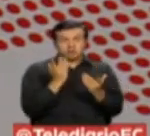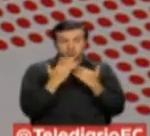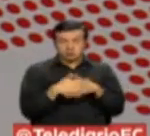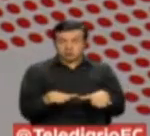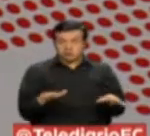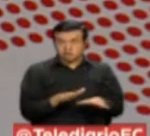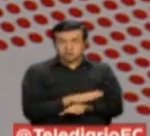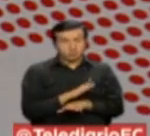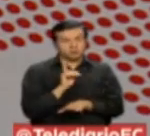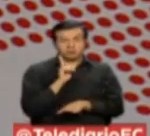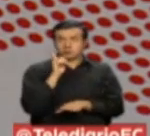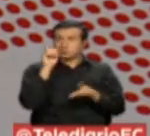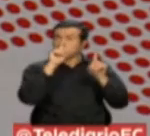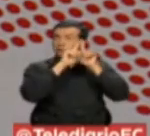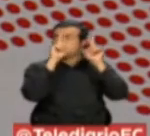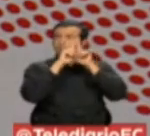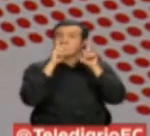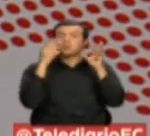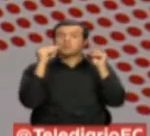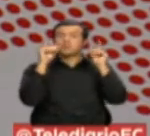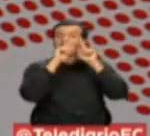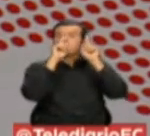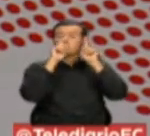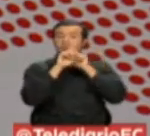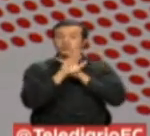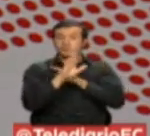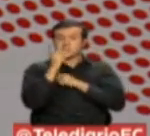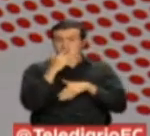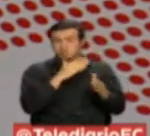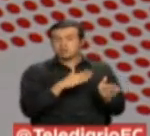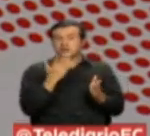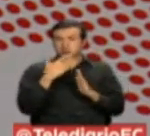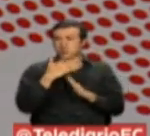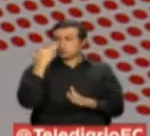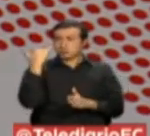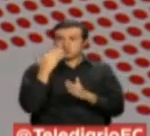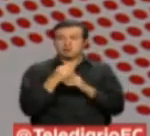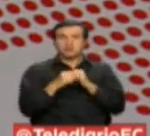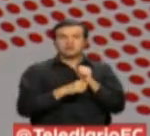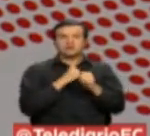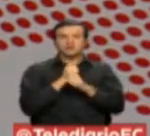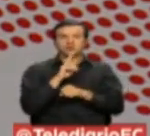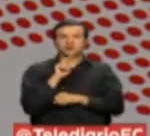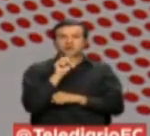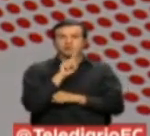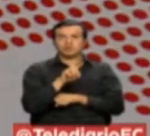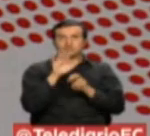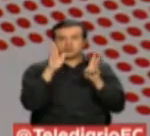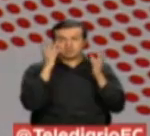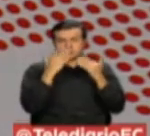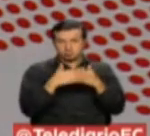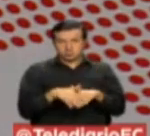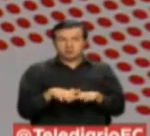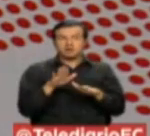suficiente, porque estas compañías muchas veces, y ya pasó a finales de 2017 cuando se hizo